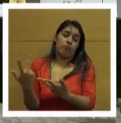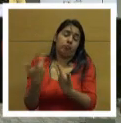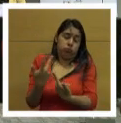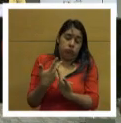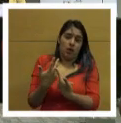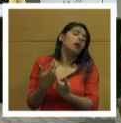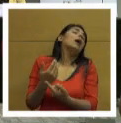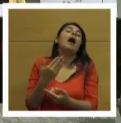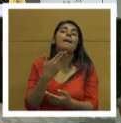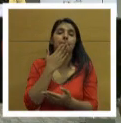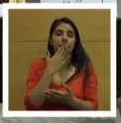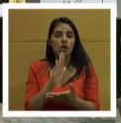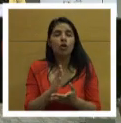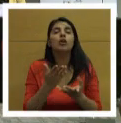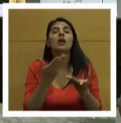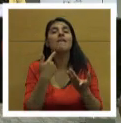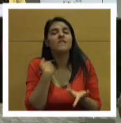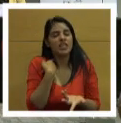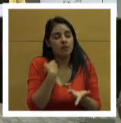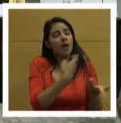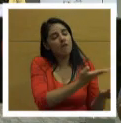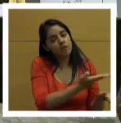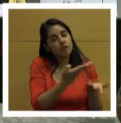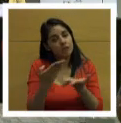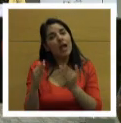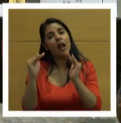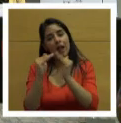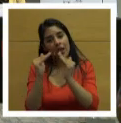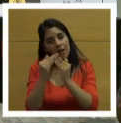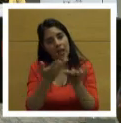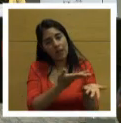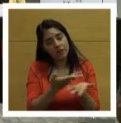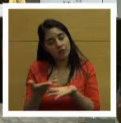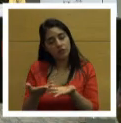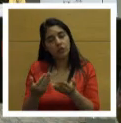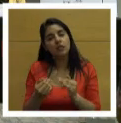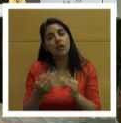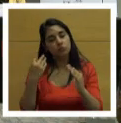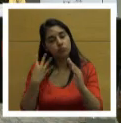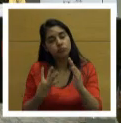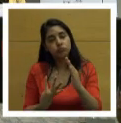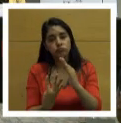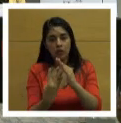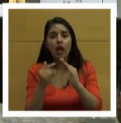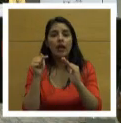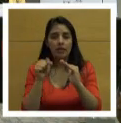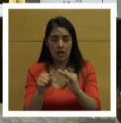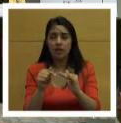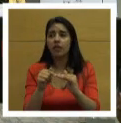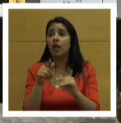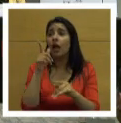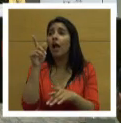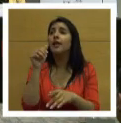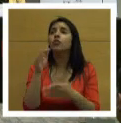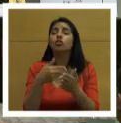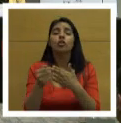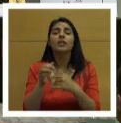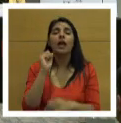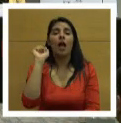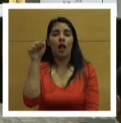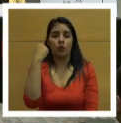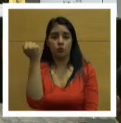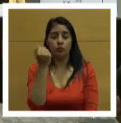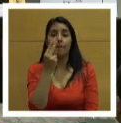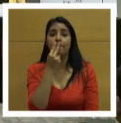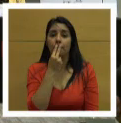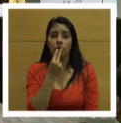entonces se le ofrece a la víctima lo que es la casa de acogida, y ahí están ubicadas, ¿cierto?, en Ancud, Puerto